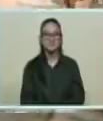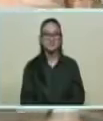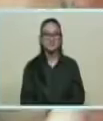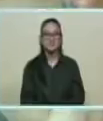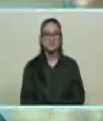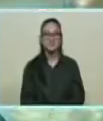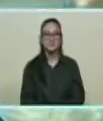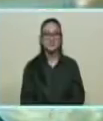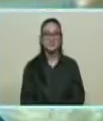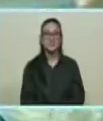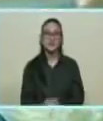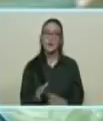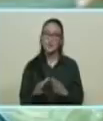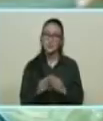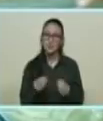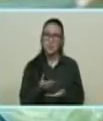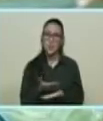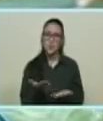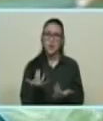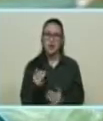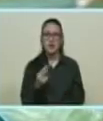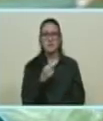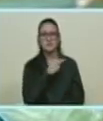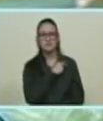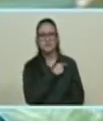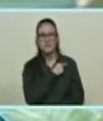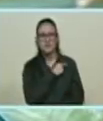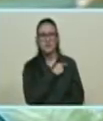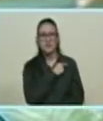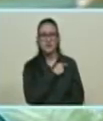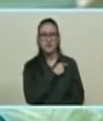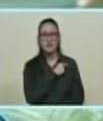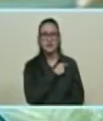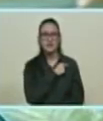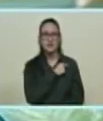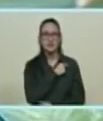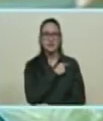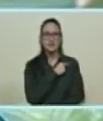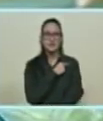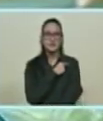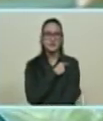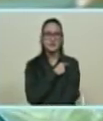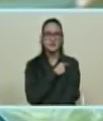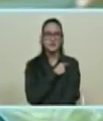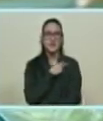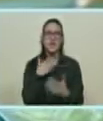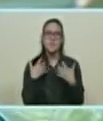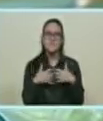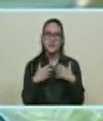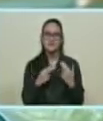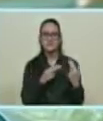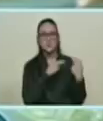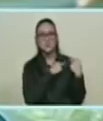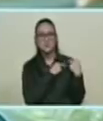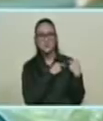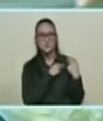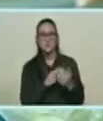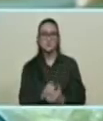Entonces, compañeros y compañeras que tienen responsabilidades al frente de empresas